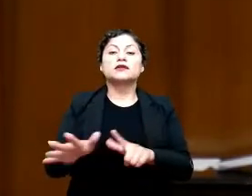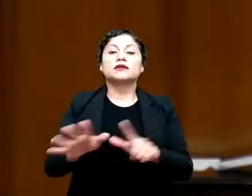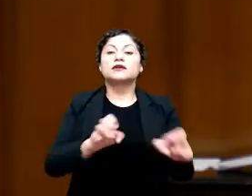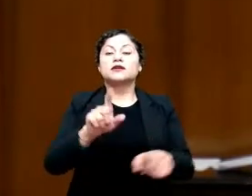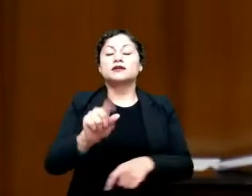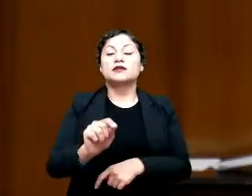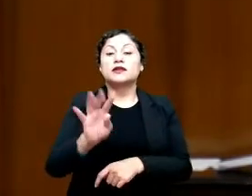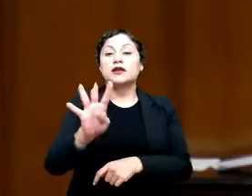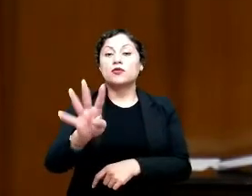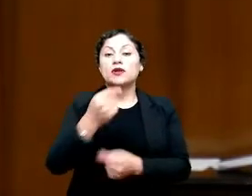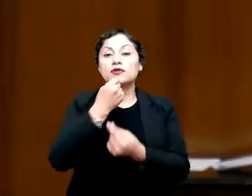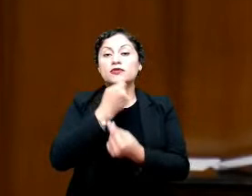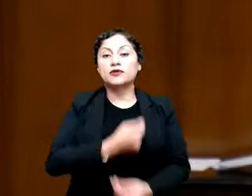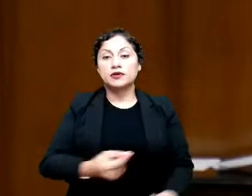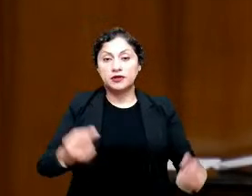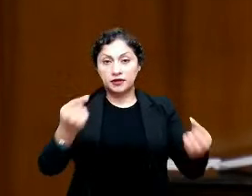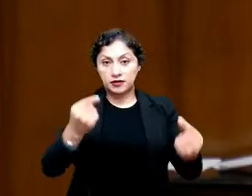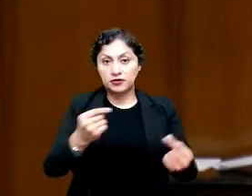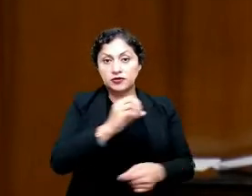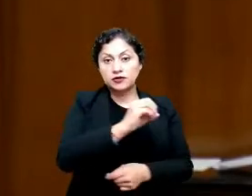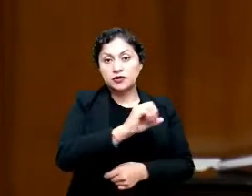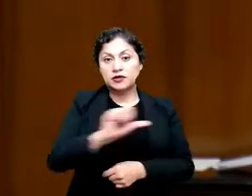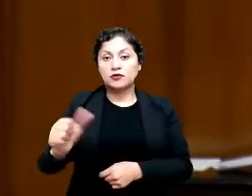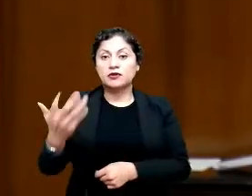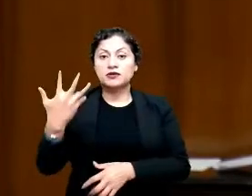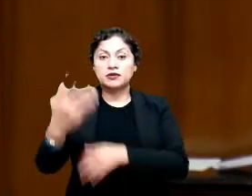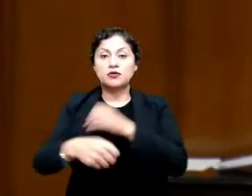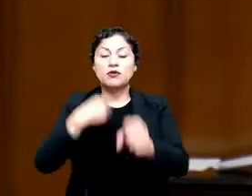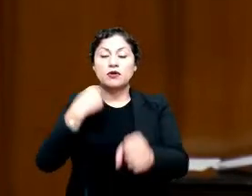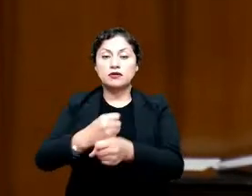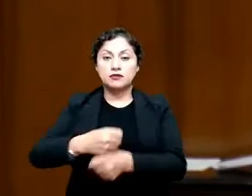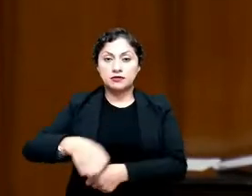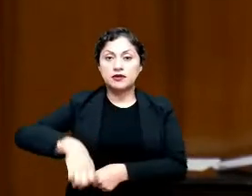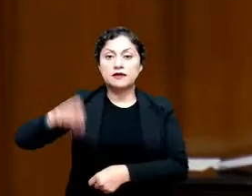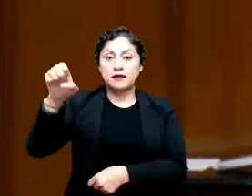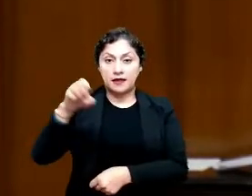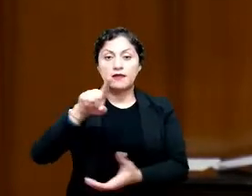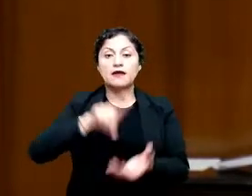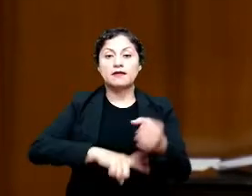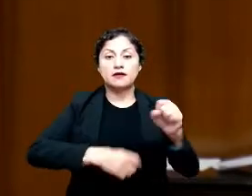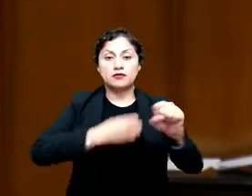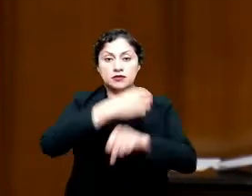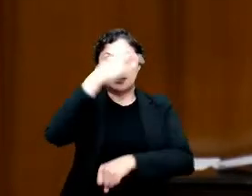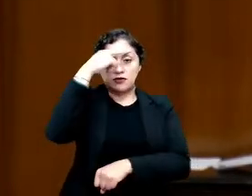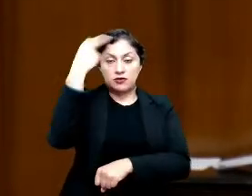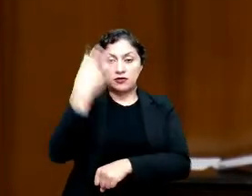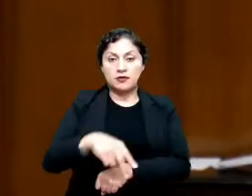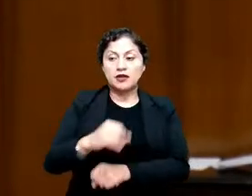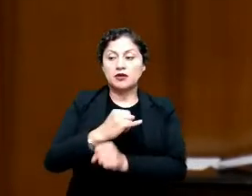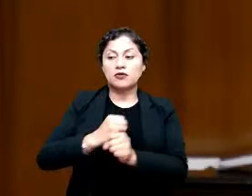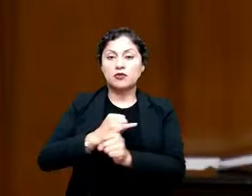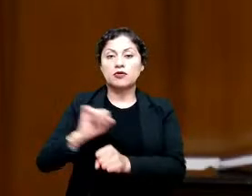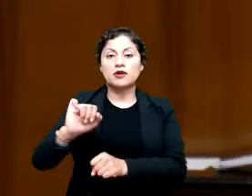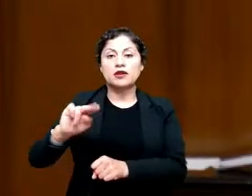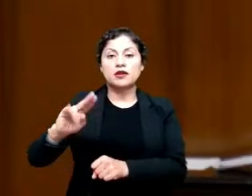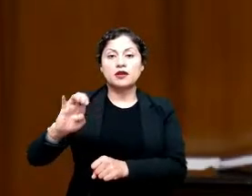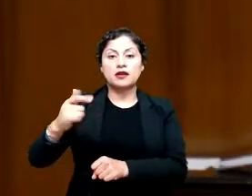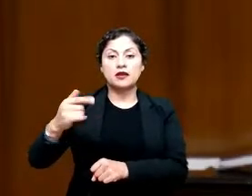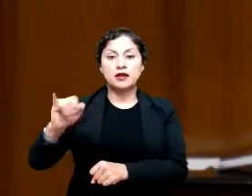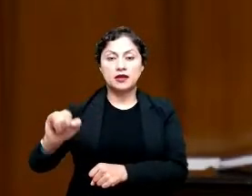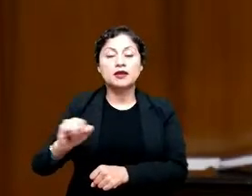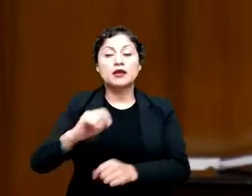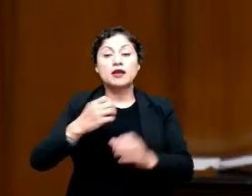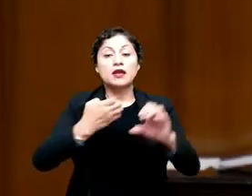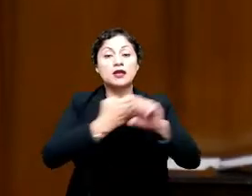1.558.774 niñas y niños de 0 a 5 años de edad, dicho por el INEGI. El Estado de México se sumó al Pacto